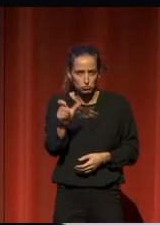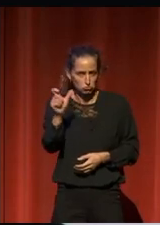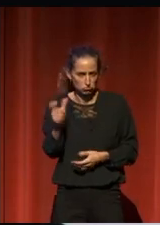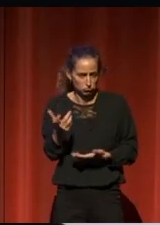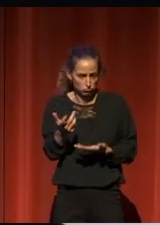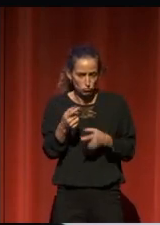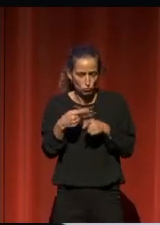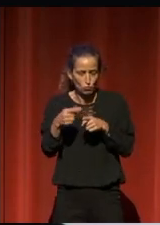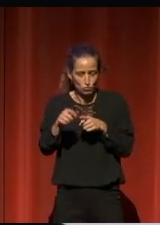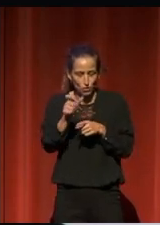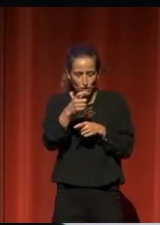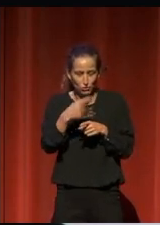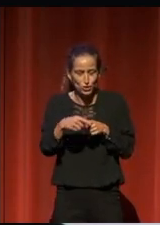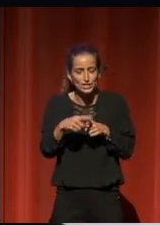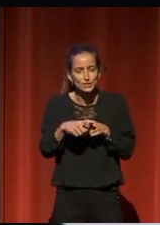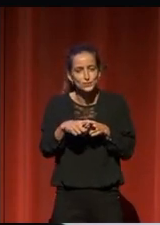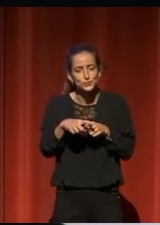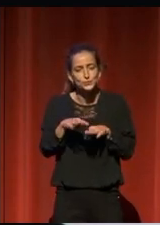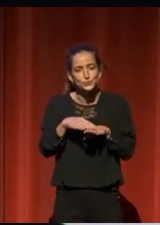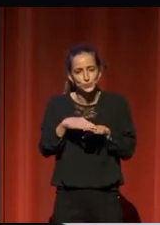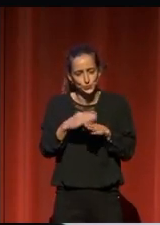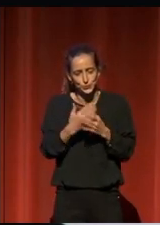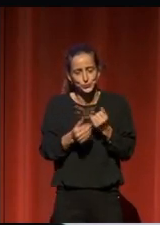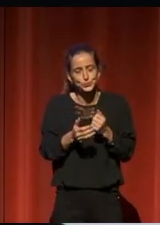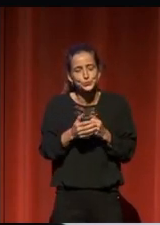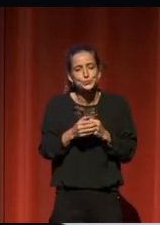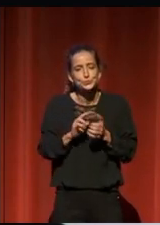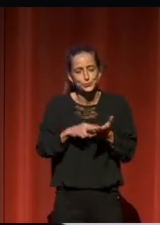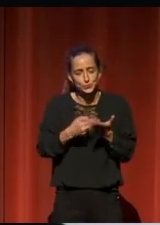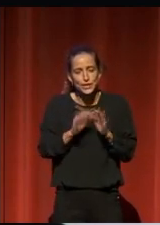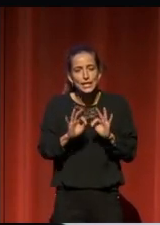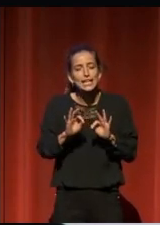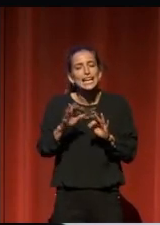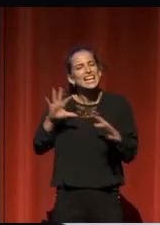en relación con todo lo que estamos diciendo aquí.